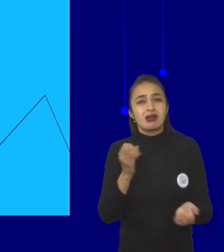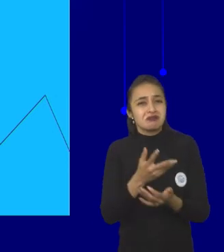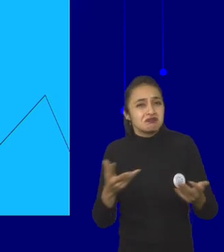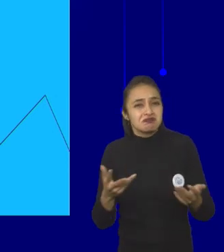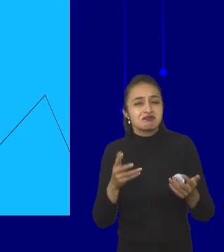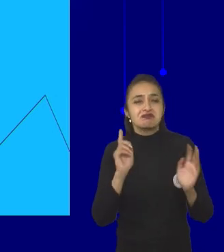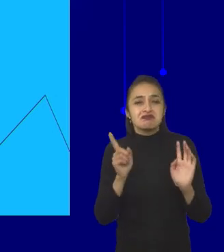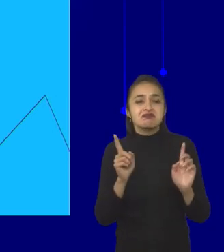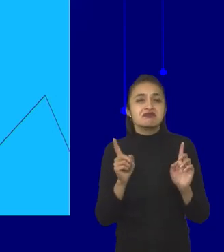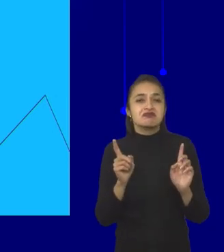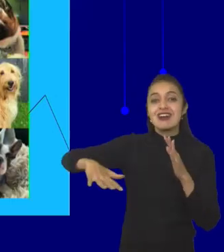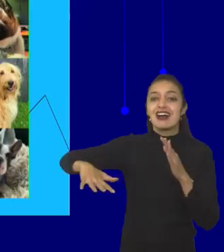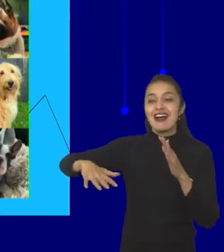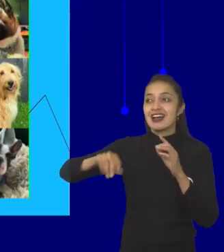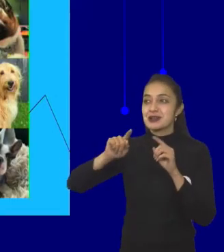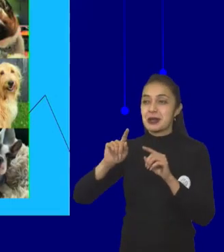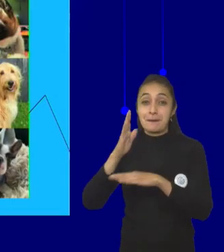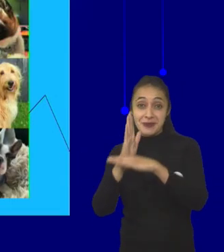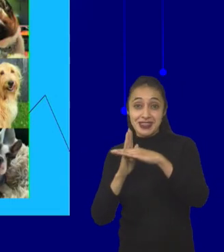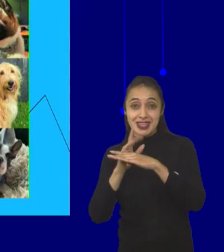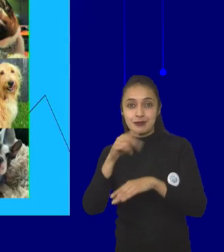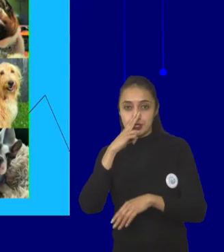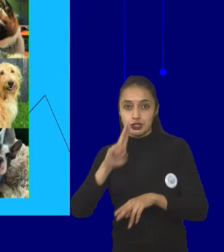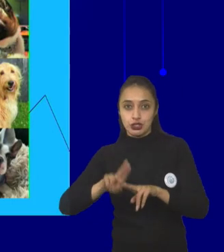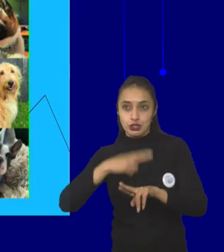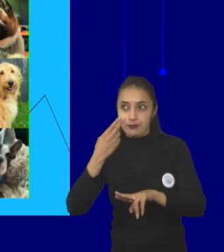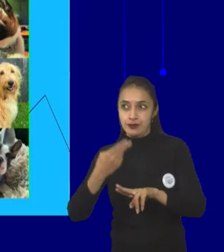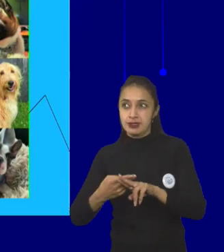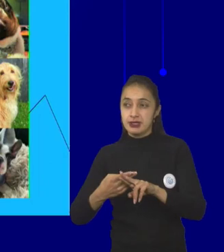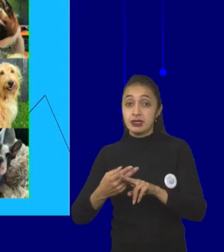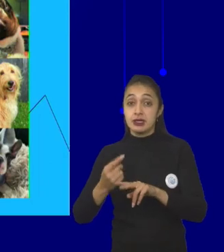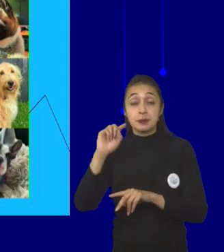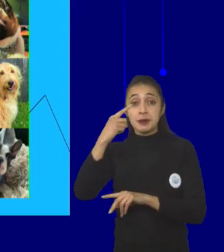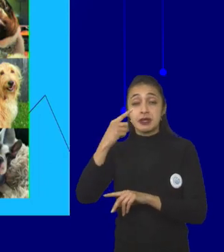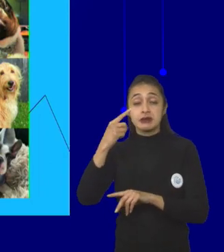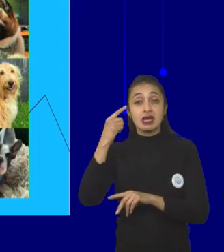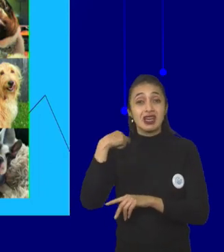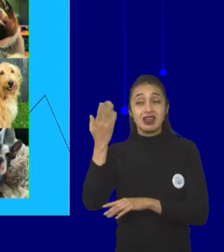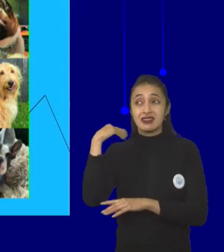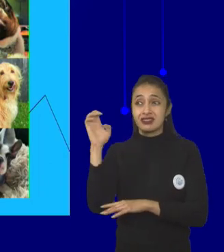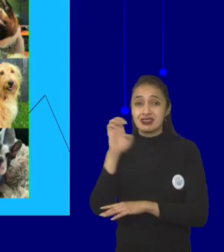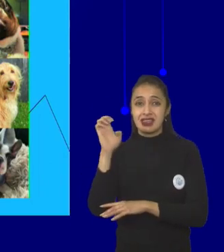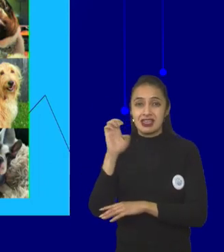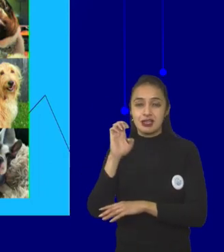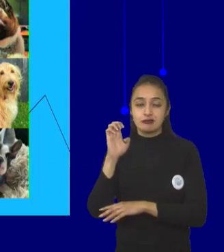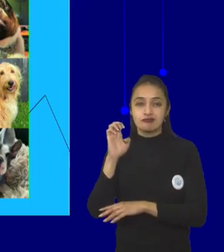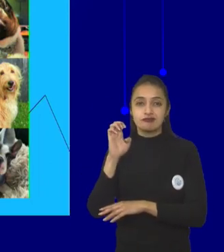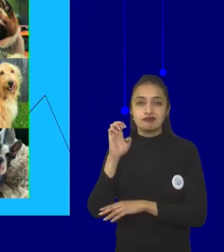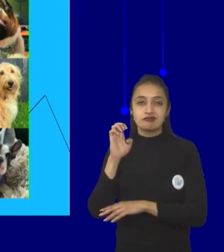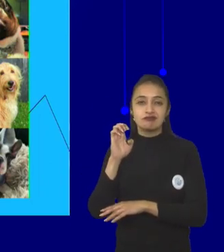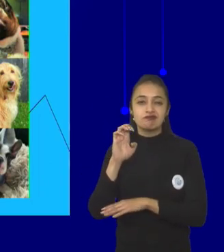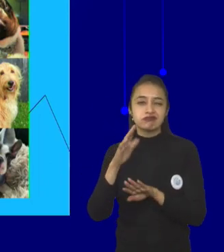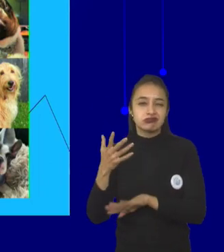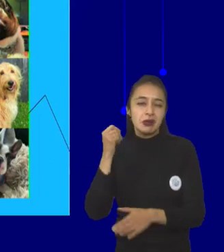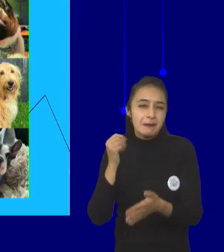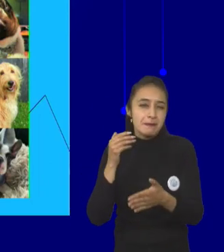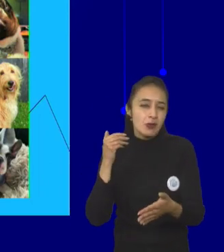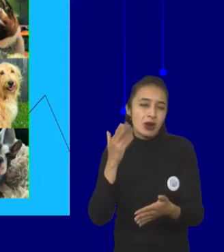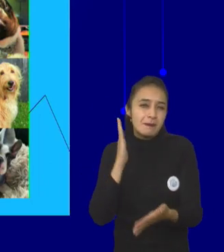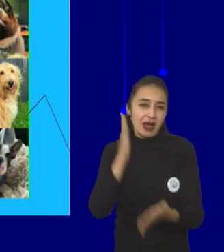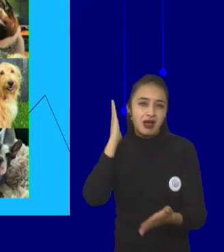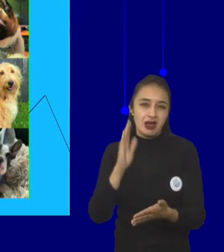todo el tema de género. El primero desapareció en enero. Por un accidente muy fuerte